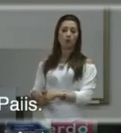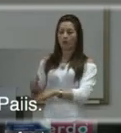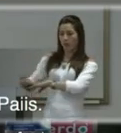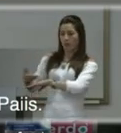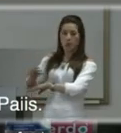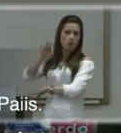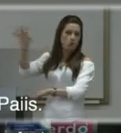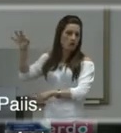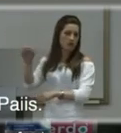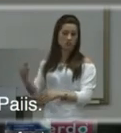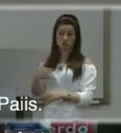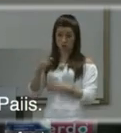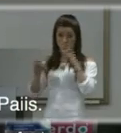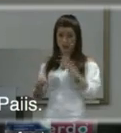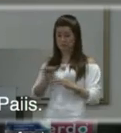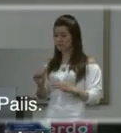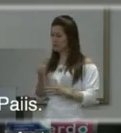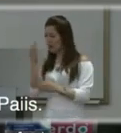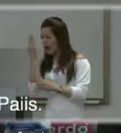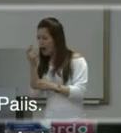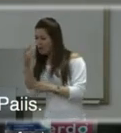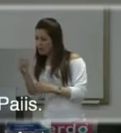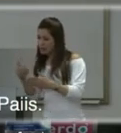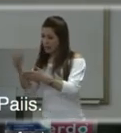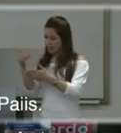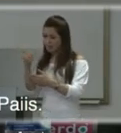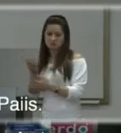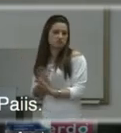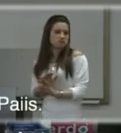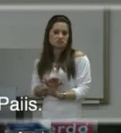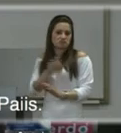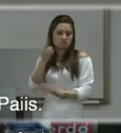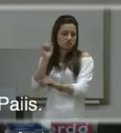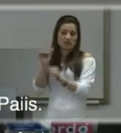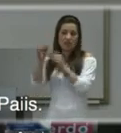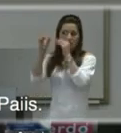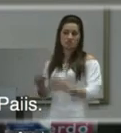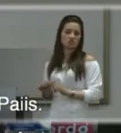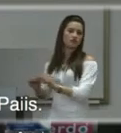todas las respuestas o los comentarios relacionados con esta parte,